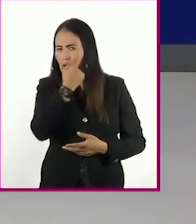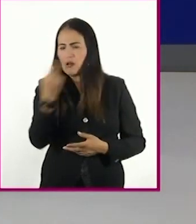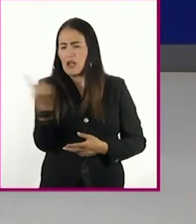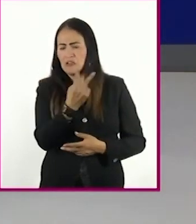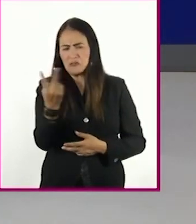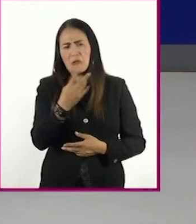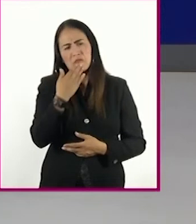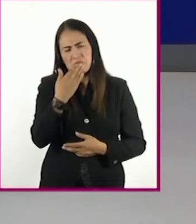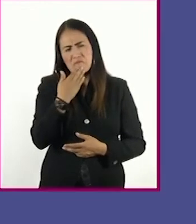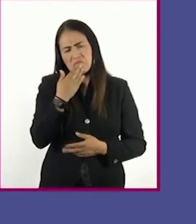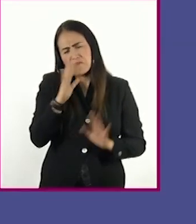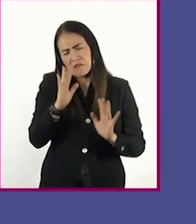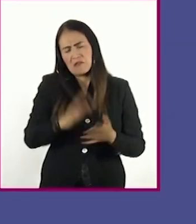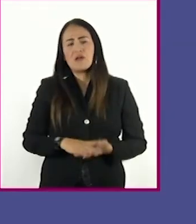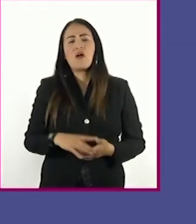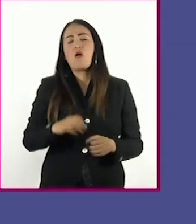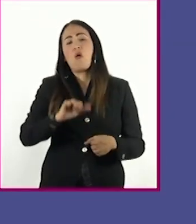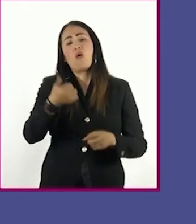moda.